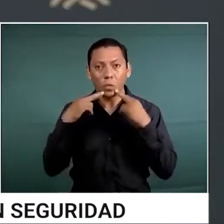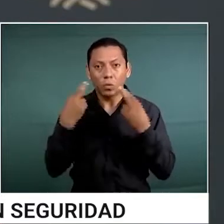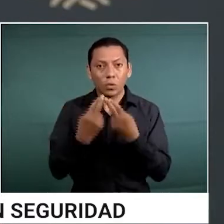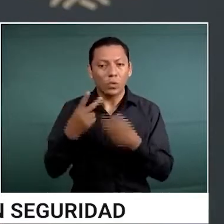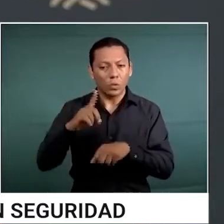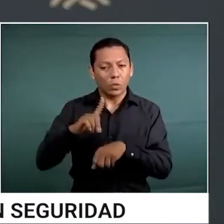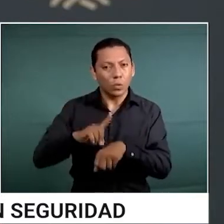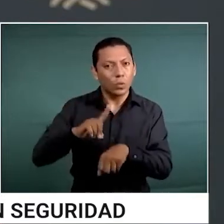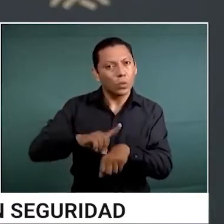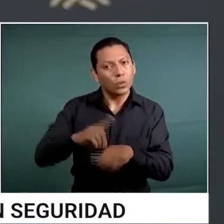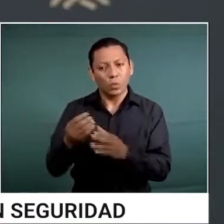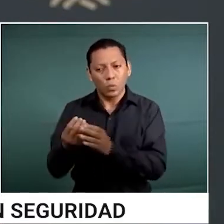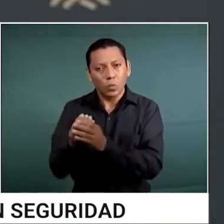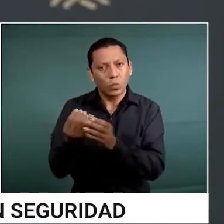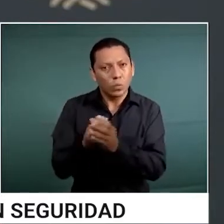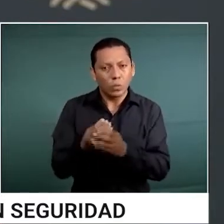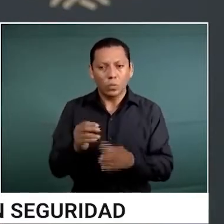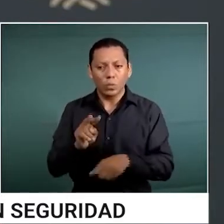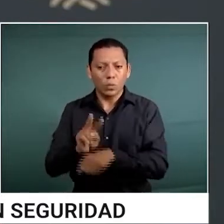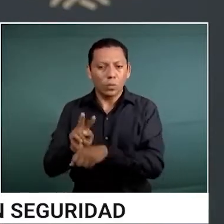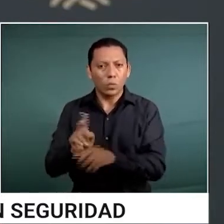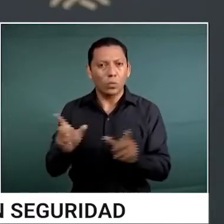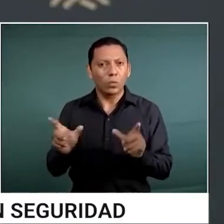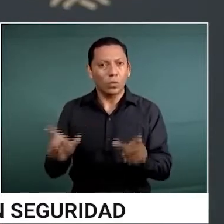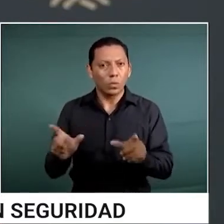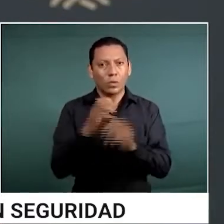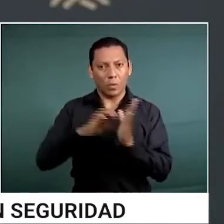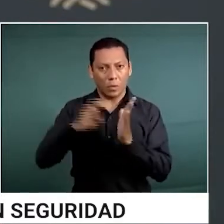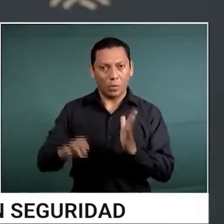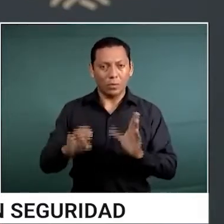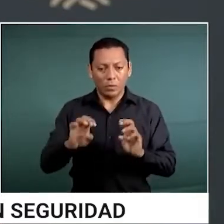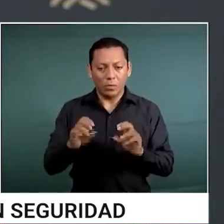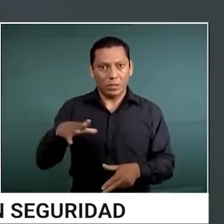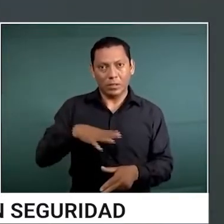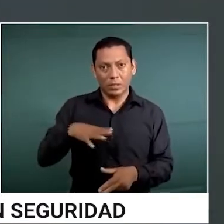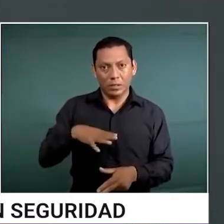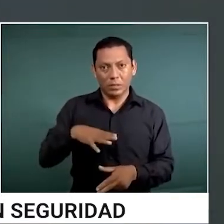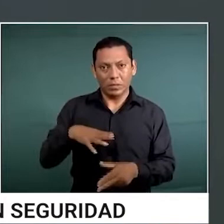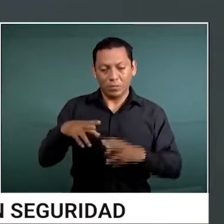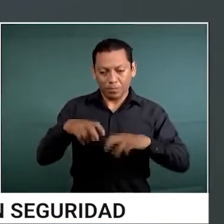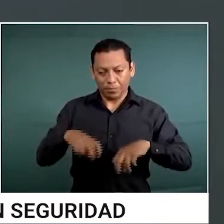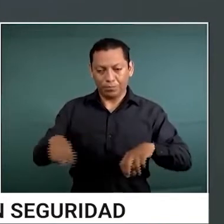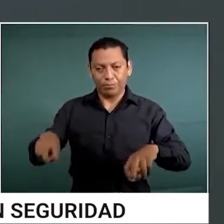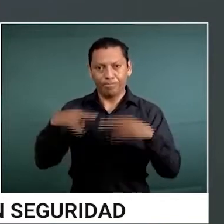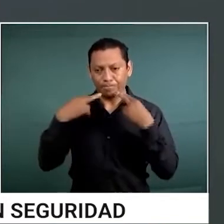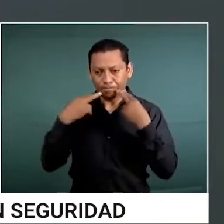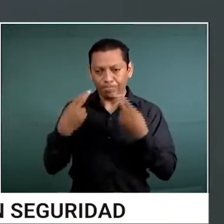Rutilio Escandón, en materia de seguridad. En el caso de Chiapas, la mesa que se